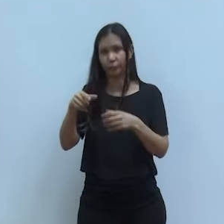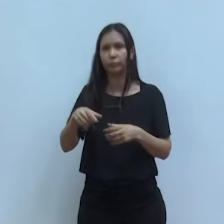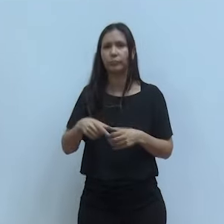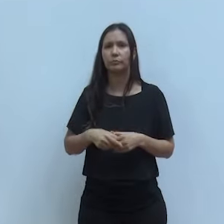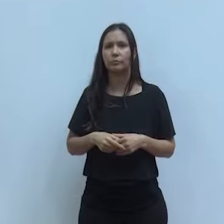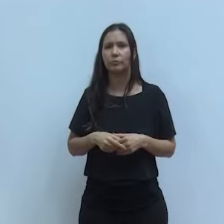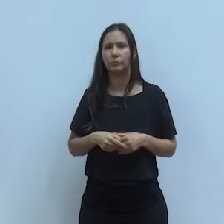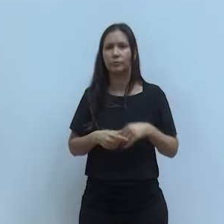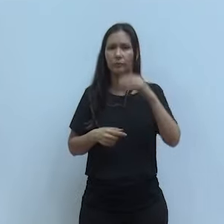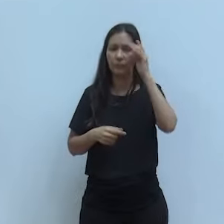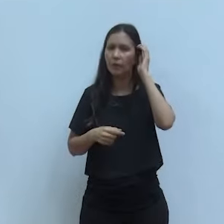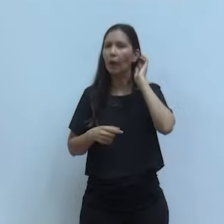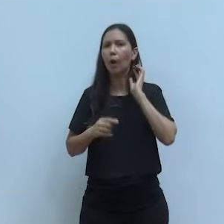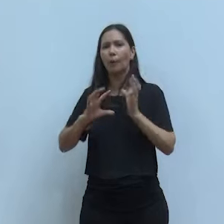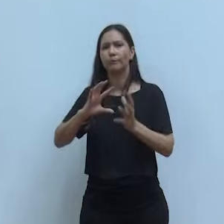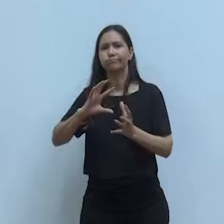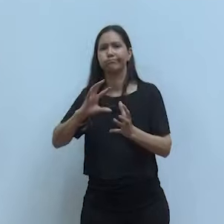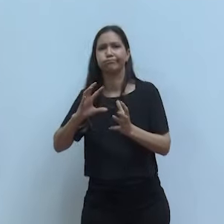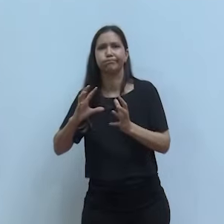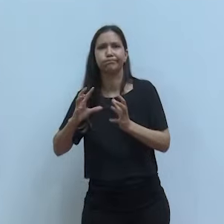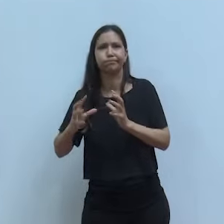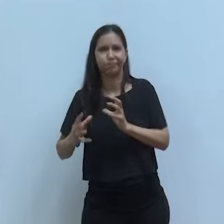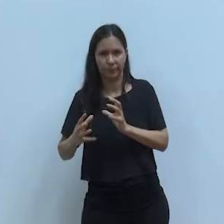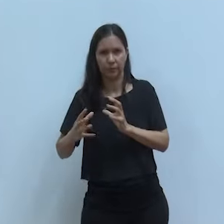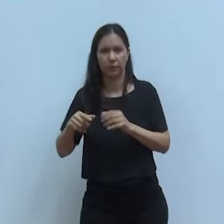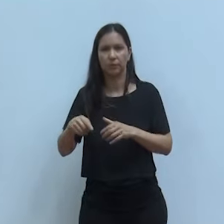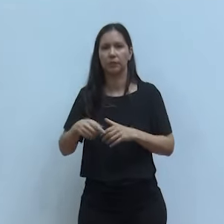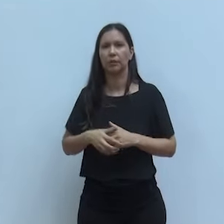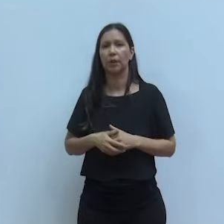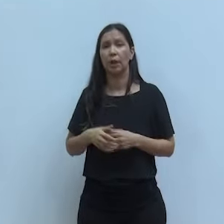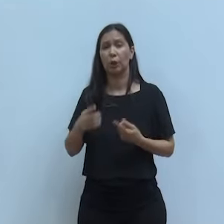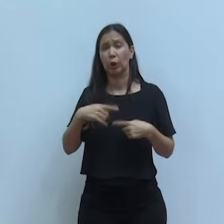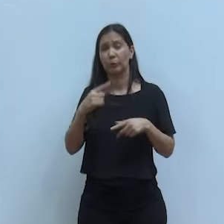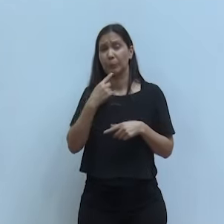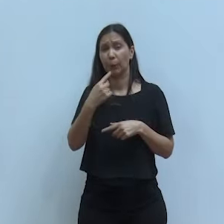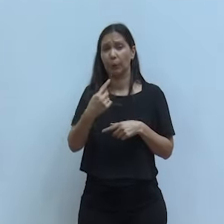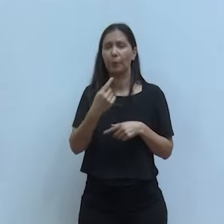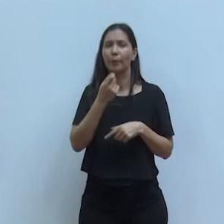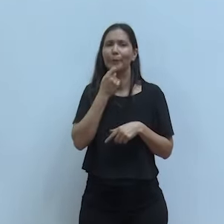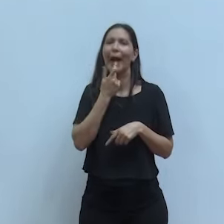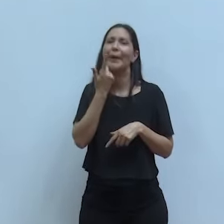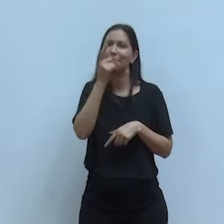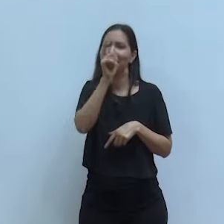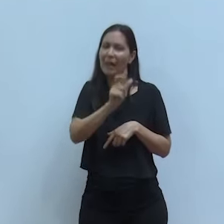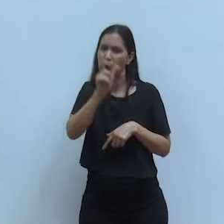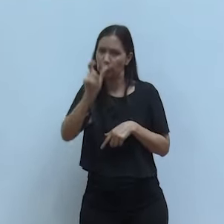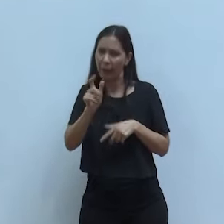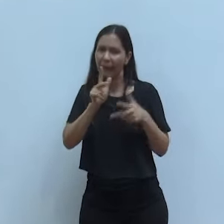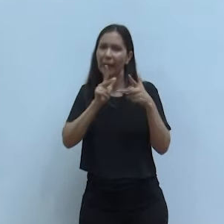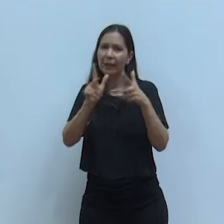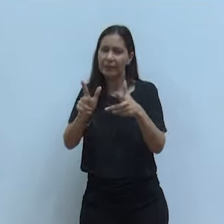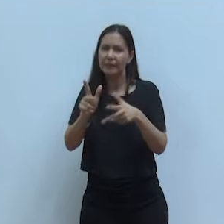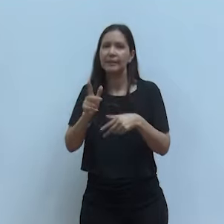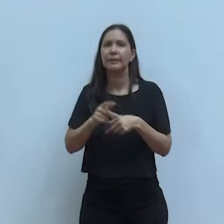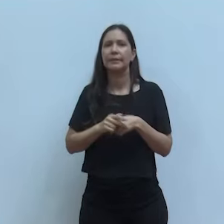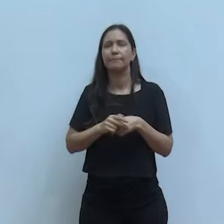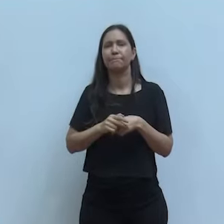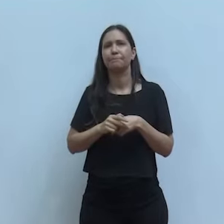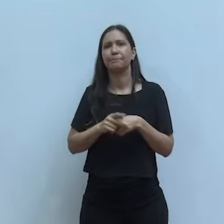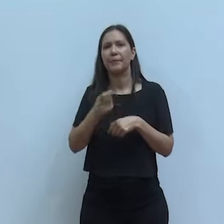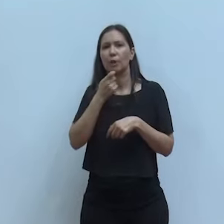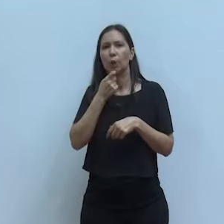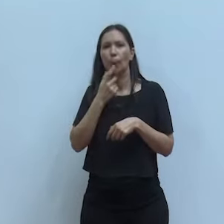demonización del kismo Nosotros le preguntamos hay gente que dice que para que el país salga adelante hay que acabar con